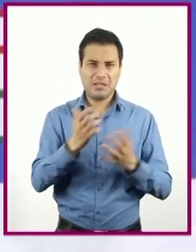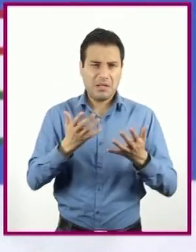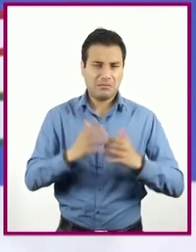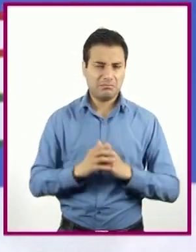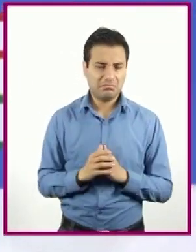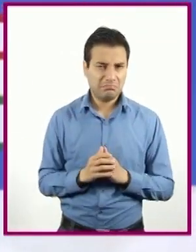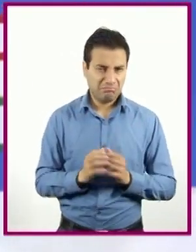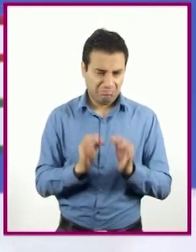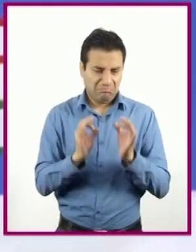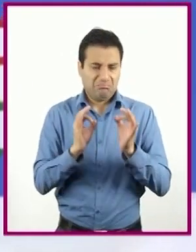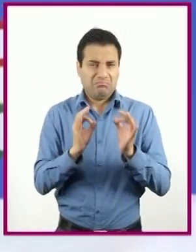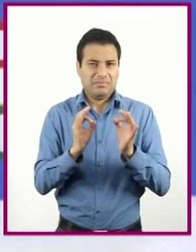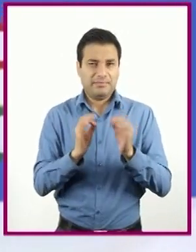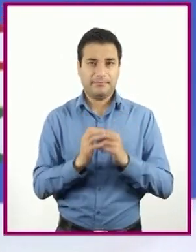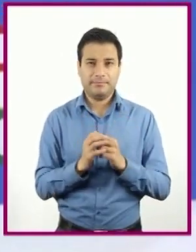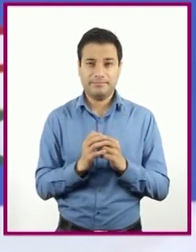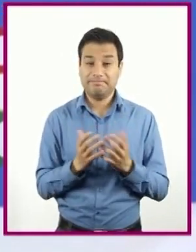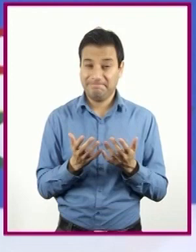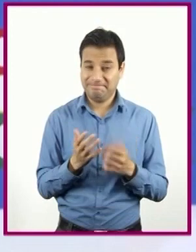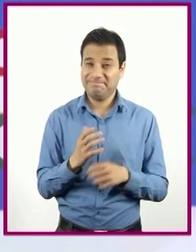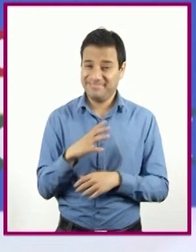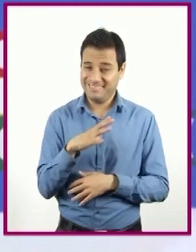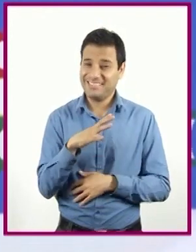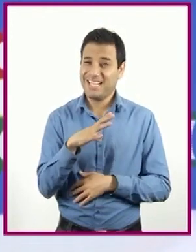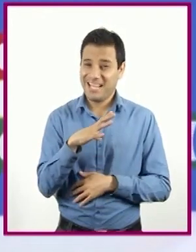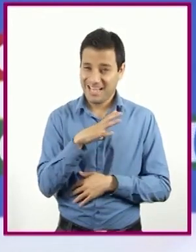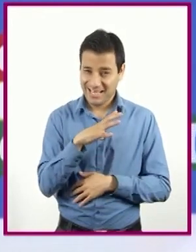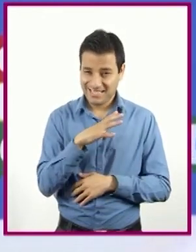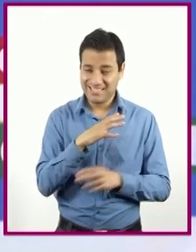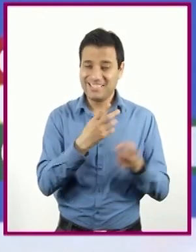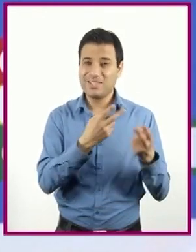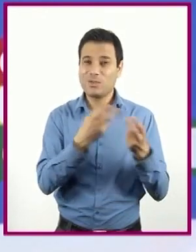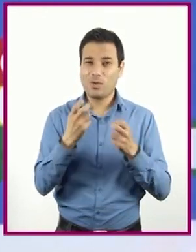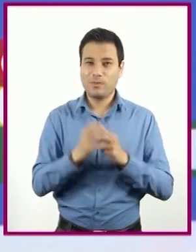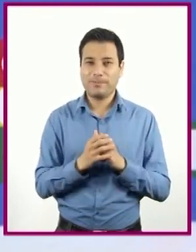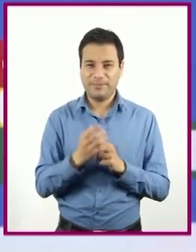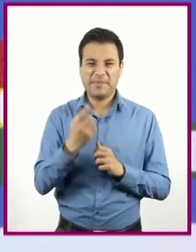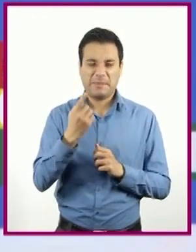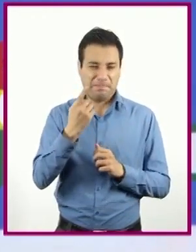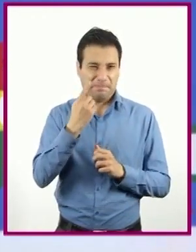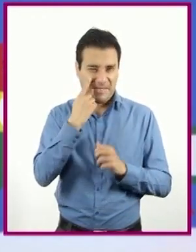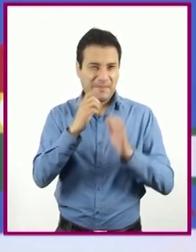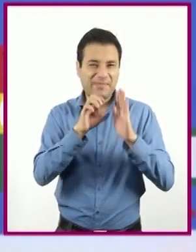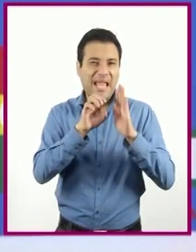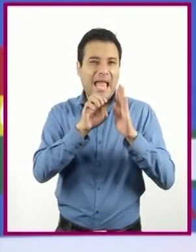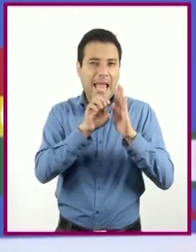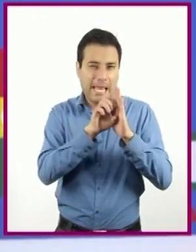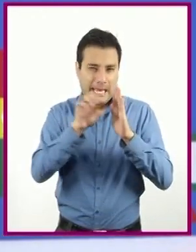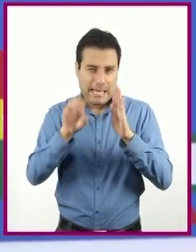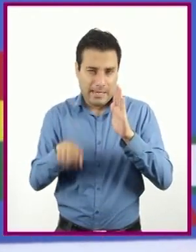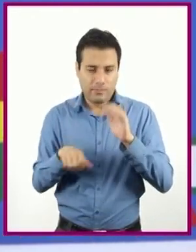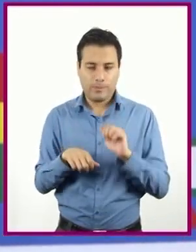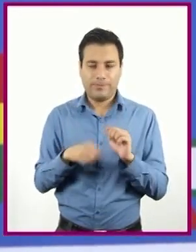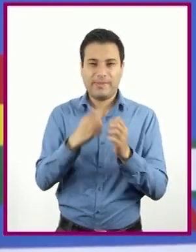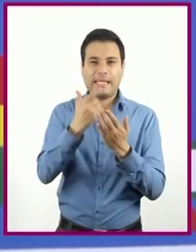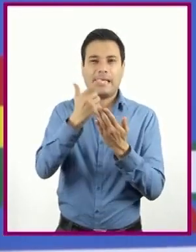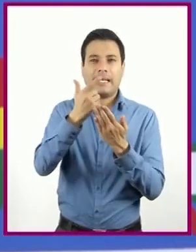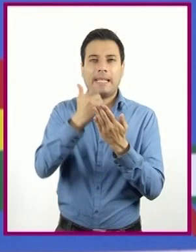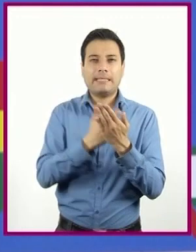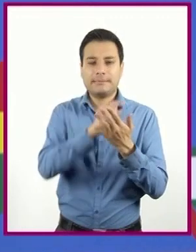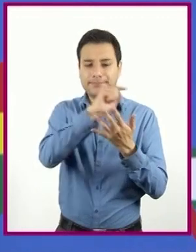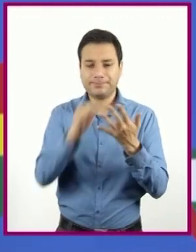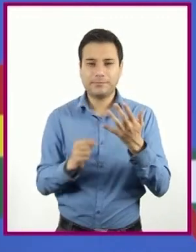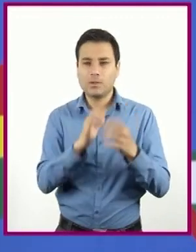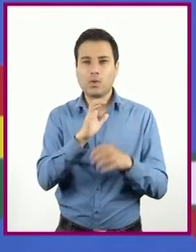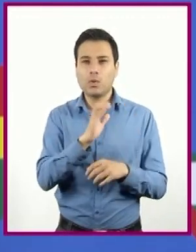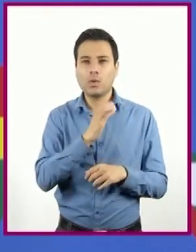embargo, desafortunadamente, caemos en ese tipo de acciones. Veamos rápidamente una lista de los tipos de plagio más